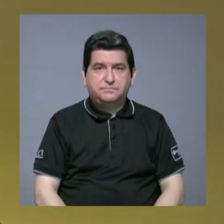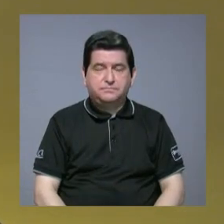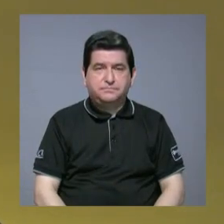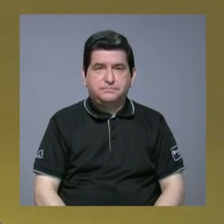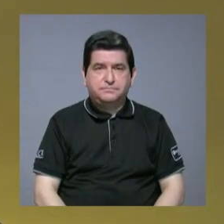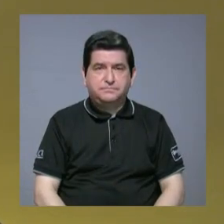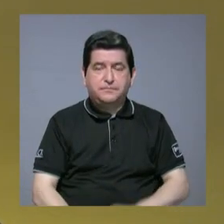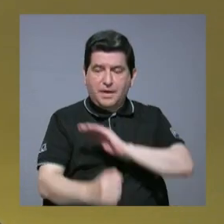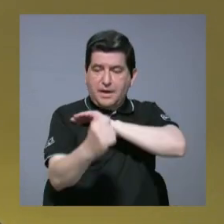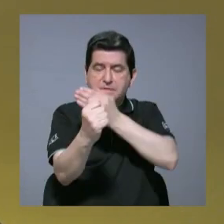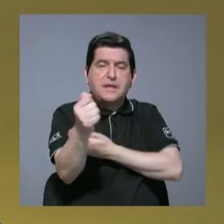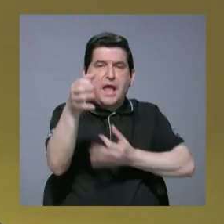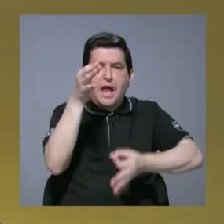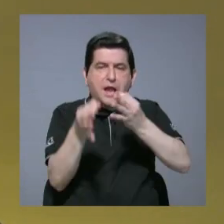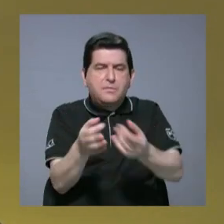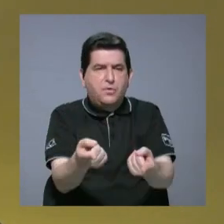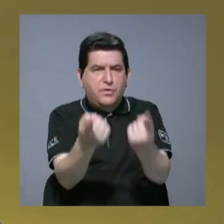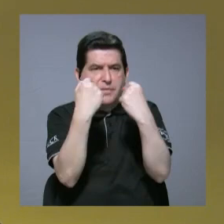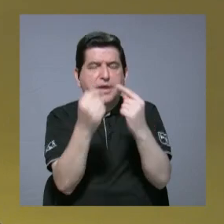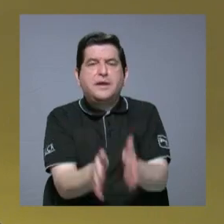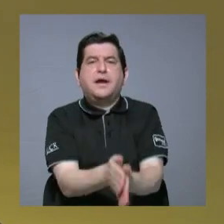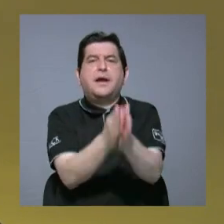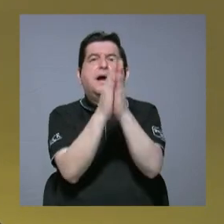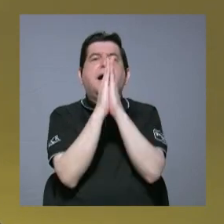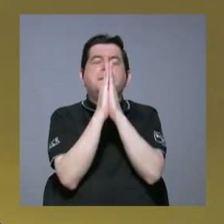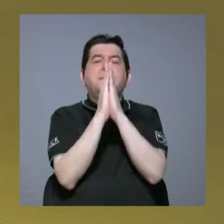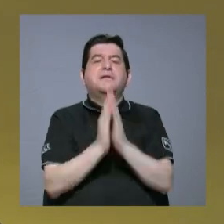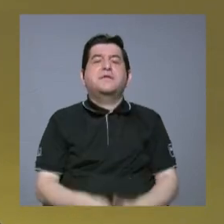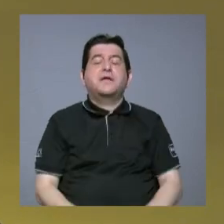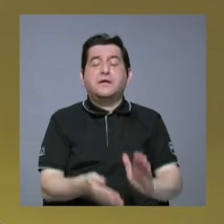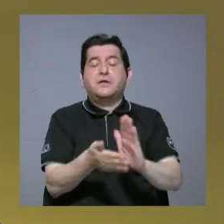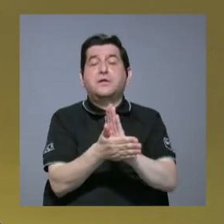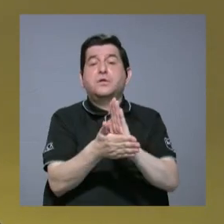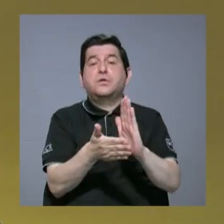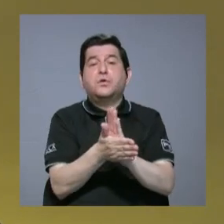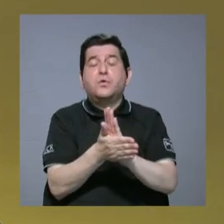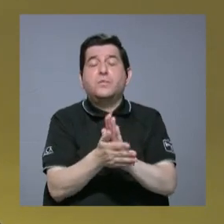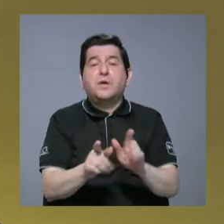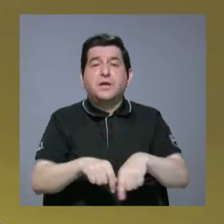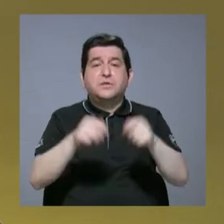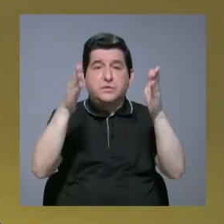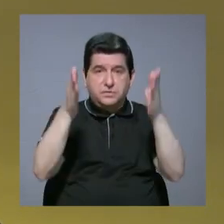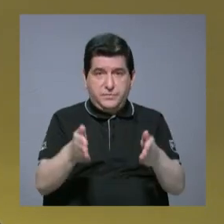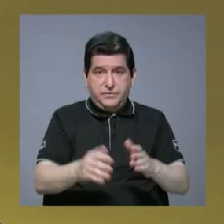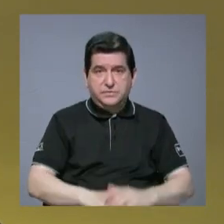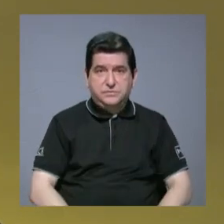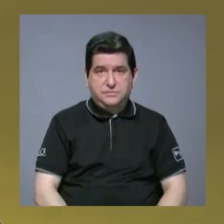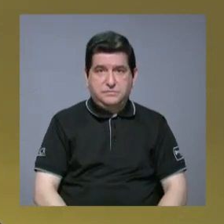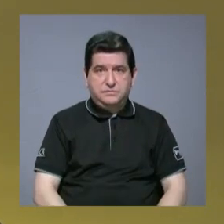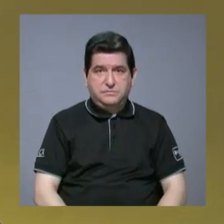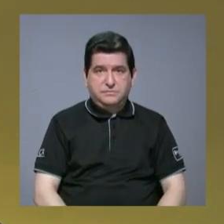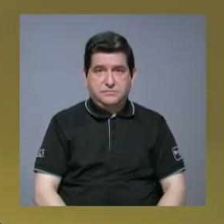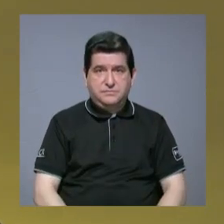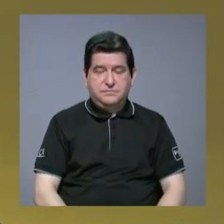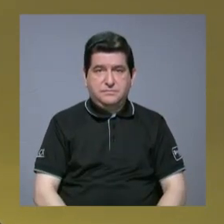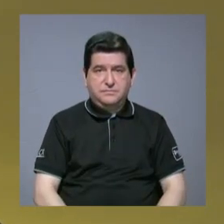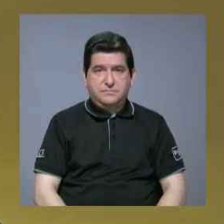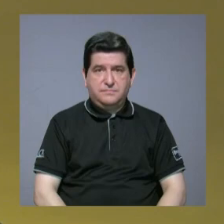del Poder Judicial a pedir las notas de los periodistas, y entonces